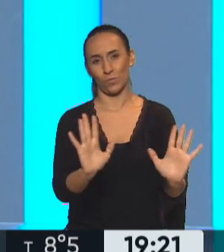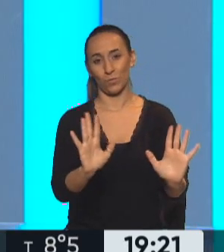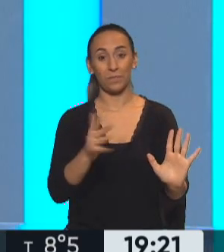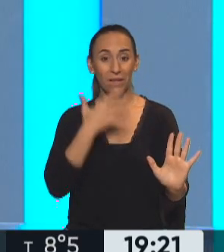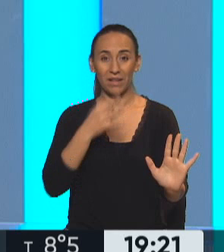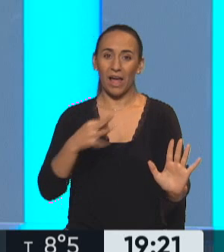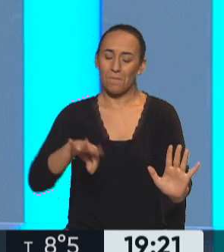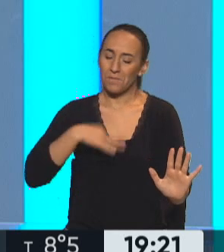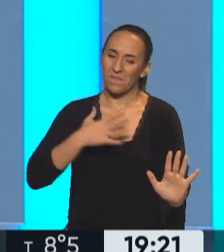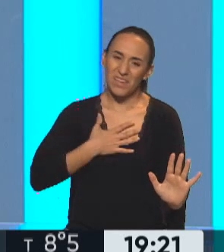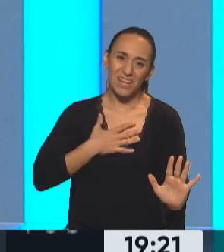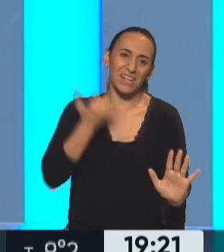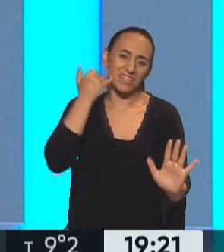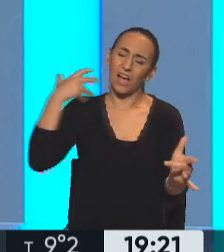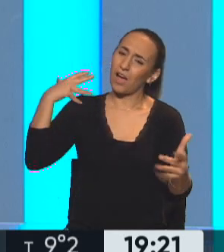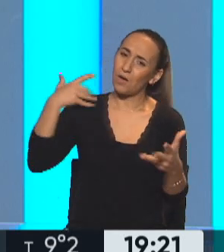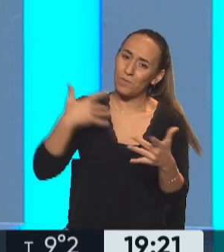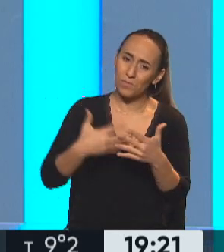esta altura de mi vida